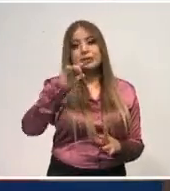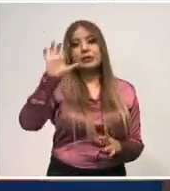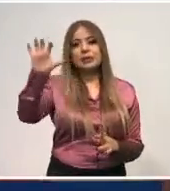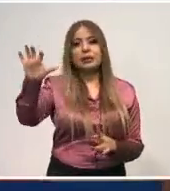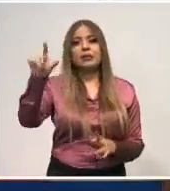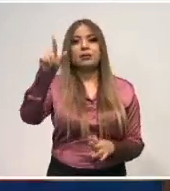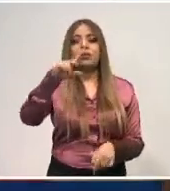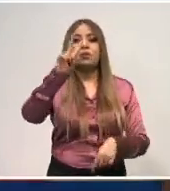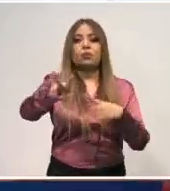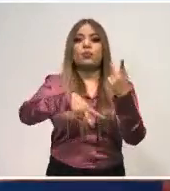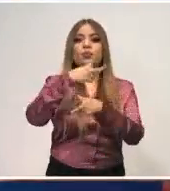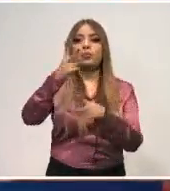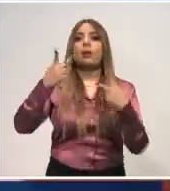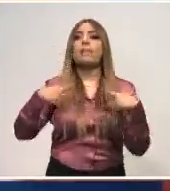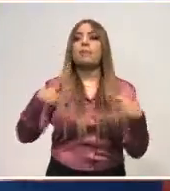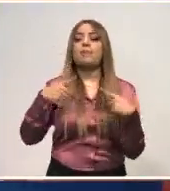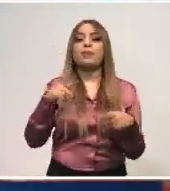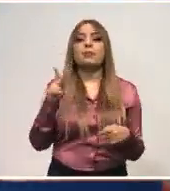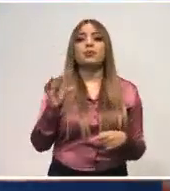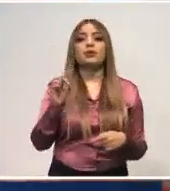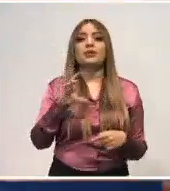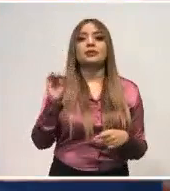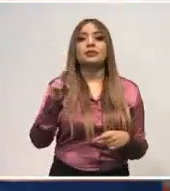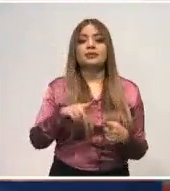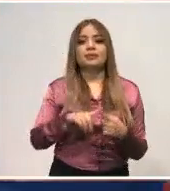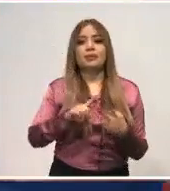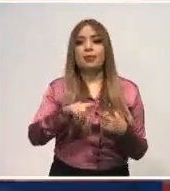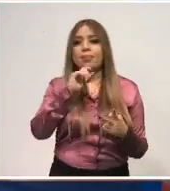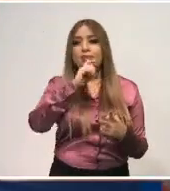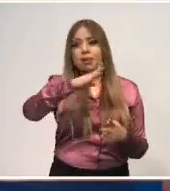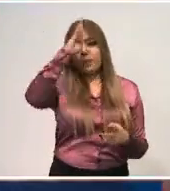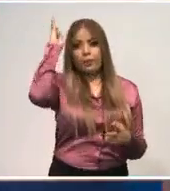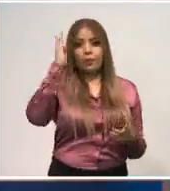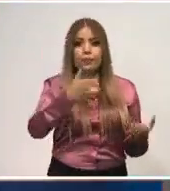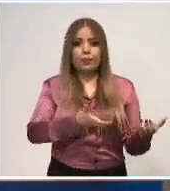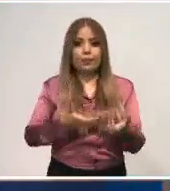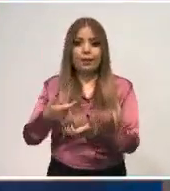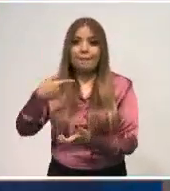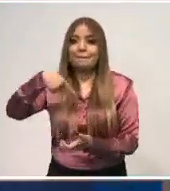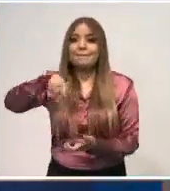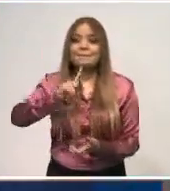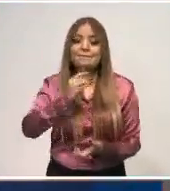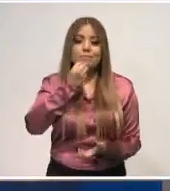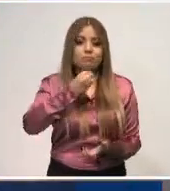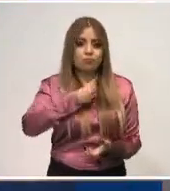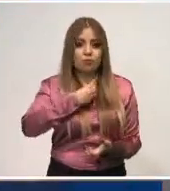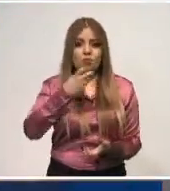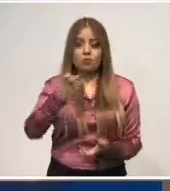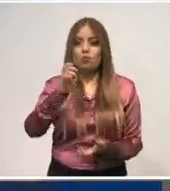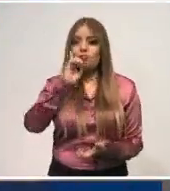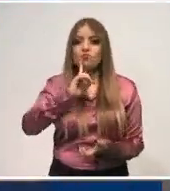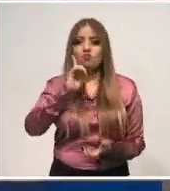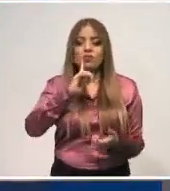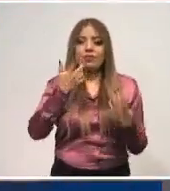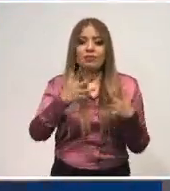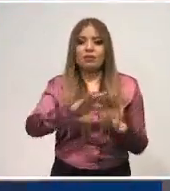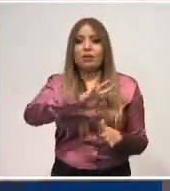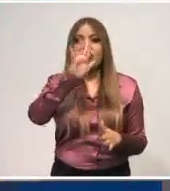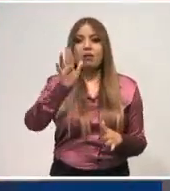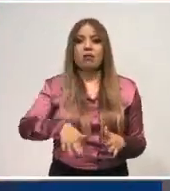acudieron elementos de Protección Civil, también de bomberos, pero pues desafortunadamente las mujeres ya no contaban con